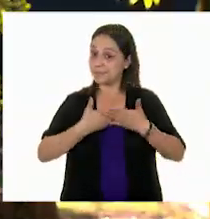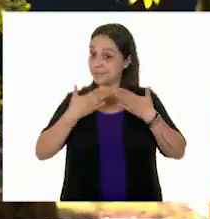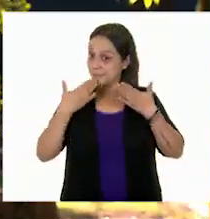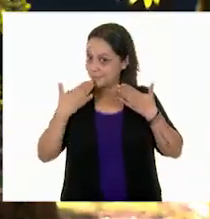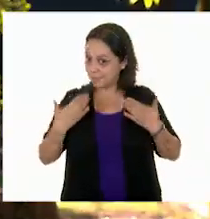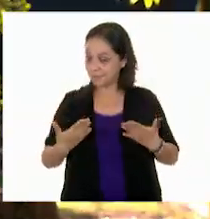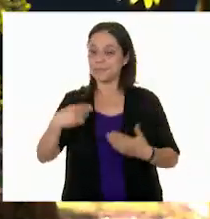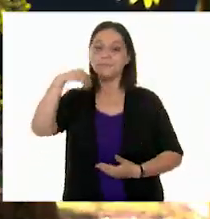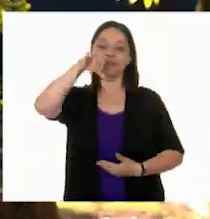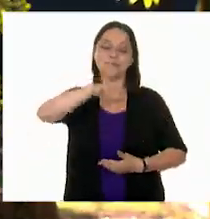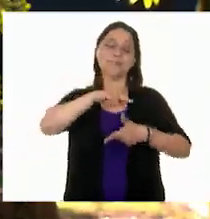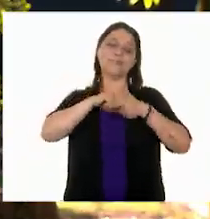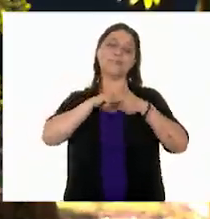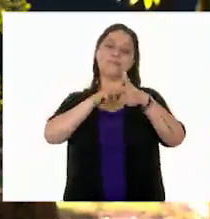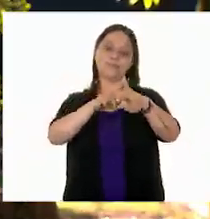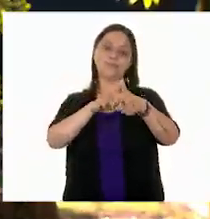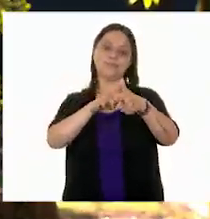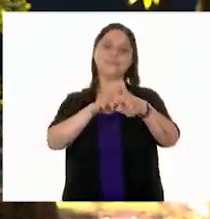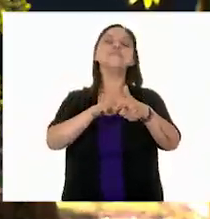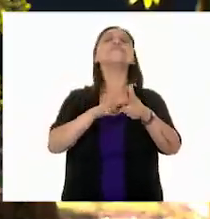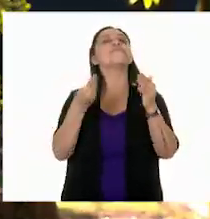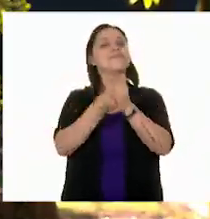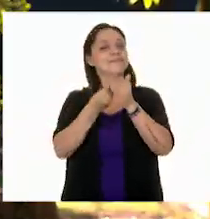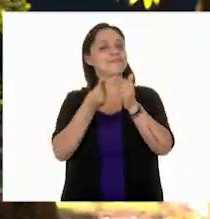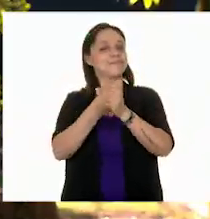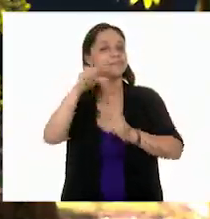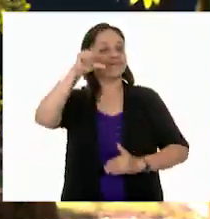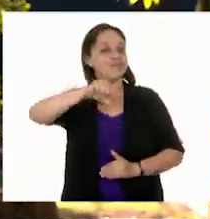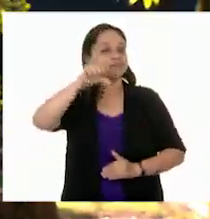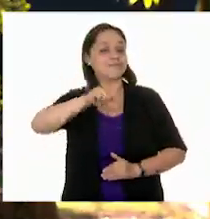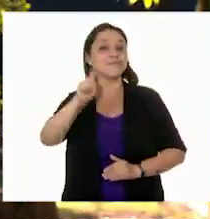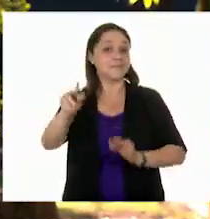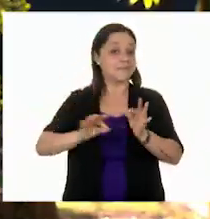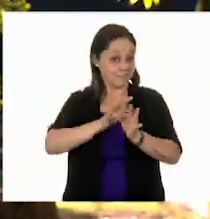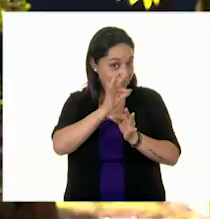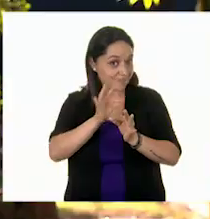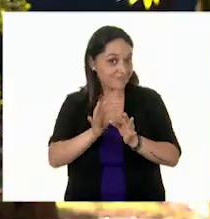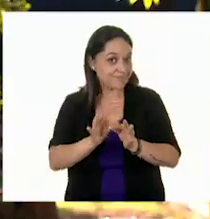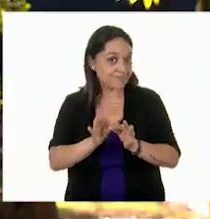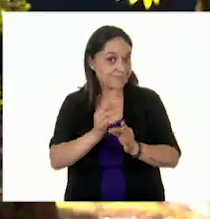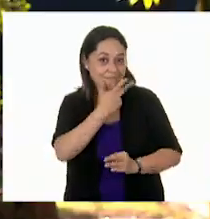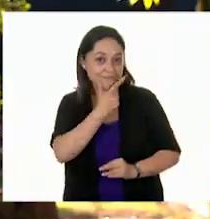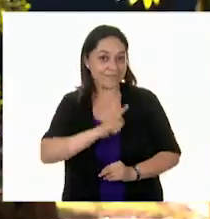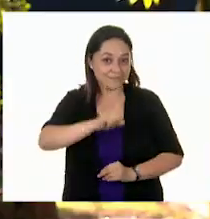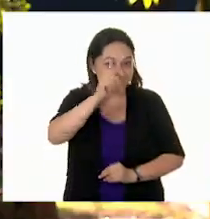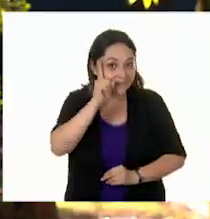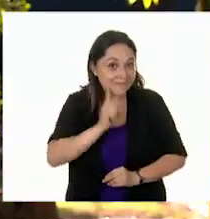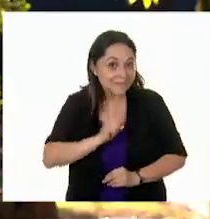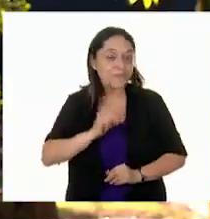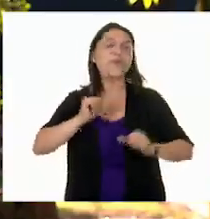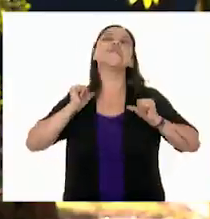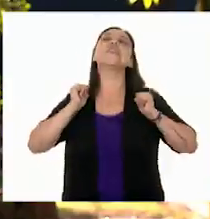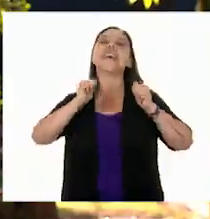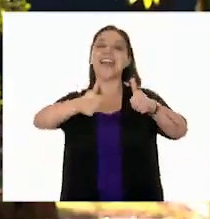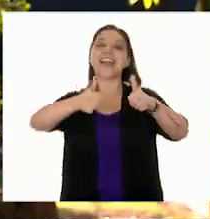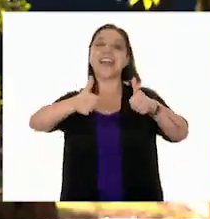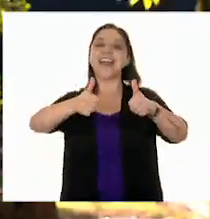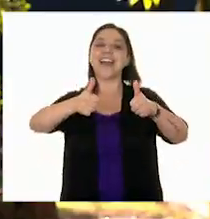es momento de seguir con el programa de hoy. ¿Listas? ¿Listos?